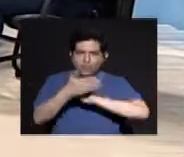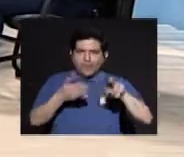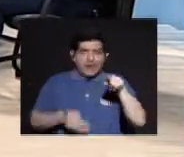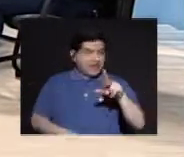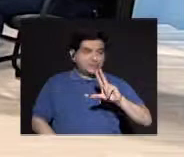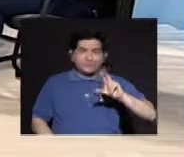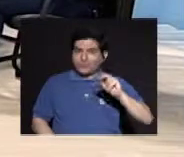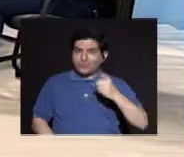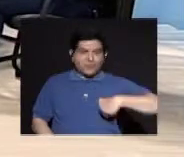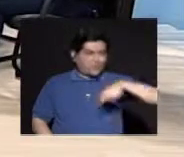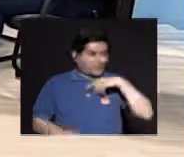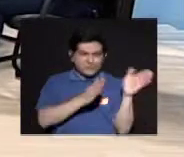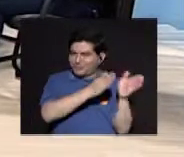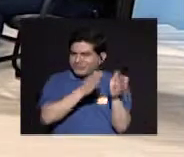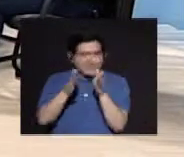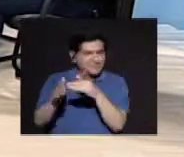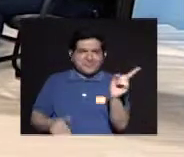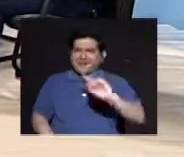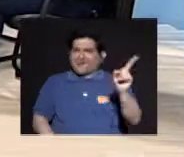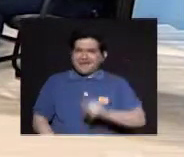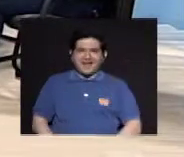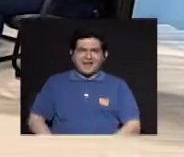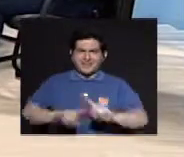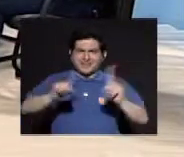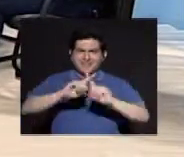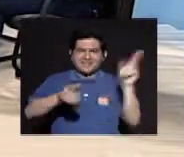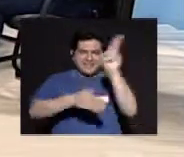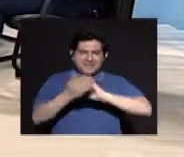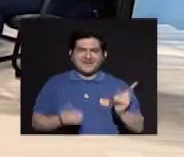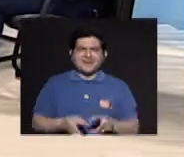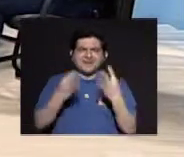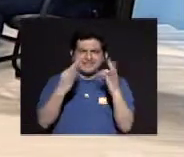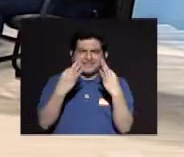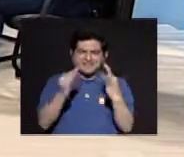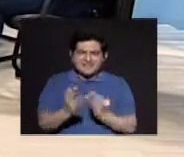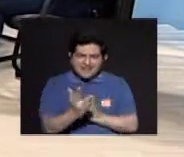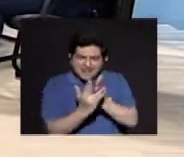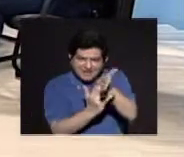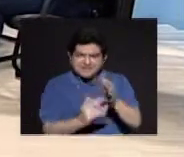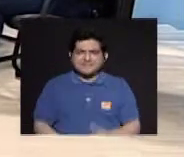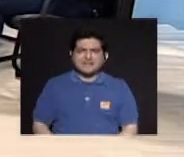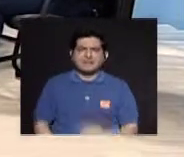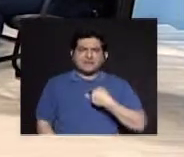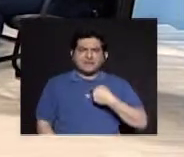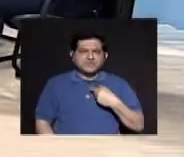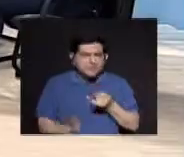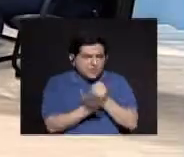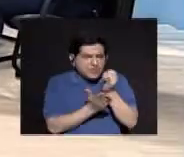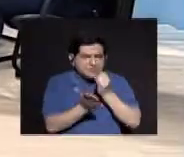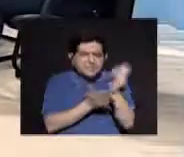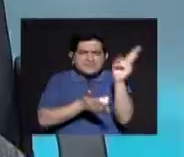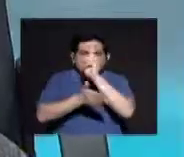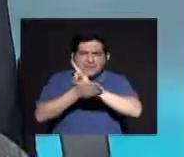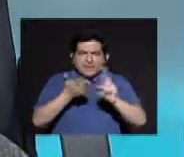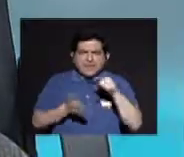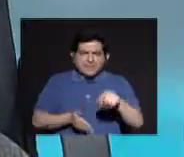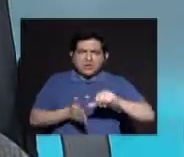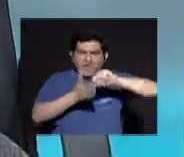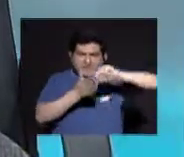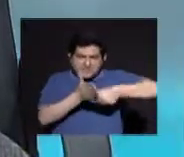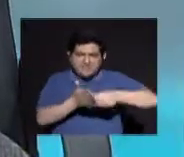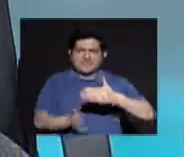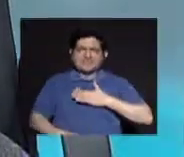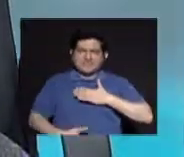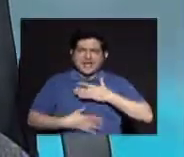no lo planeamos tanto, o sea, aplicamos a diferentes U's, ¿verdad? Sí, de hecho pasó que yo también estando investigando de las universidades que daban este énfasis que a mí